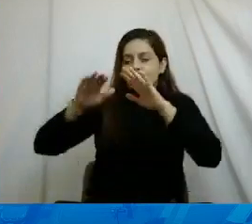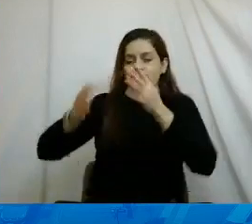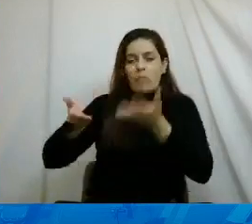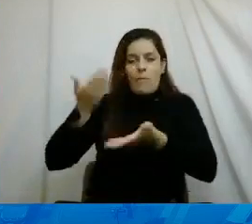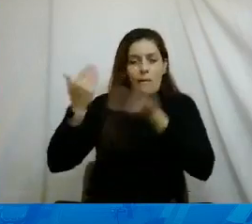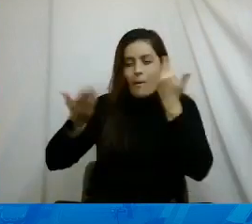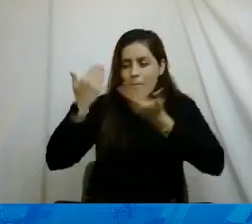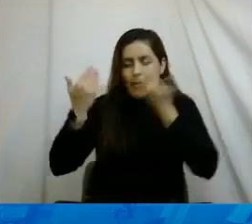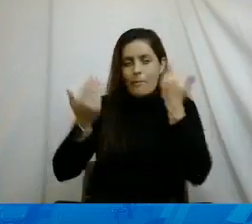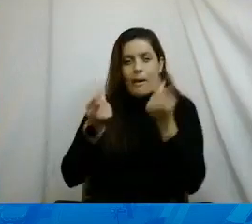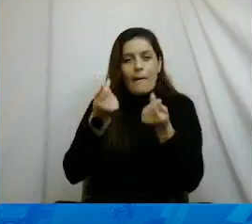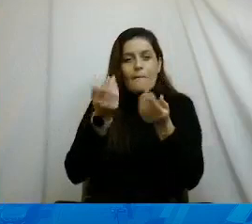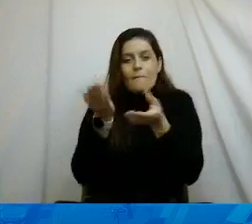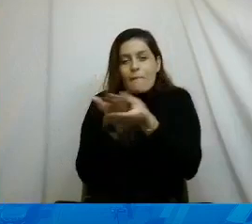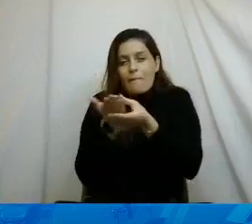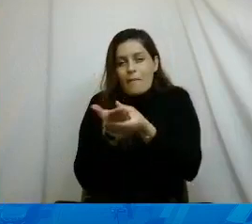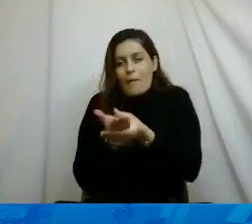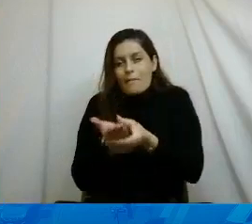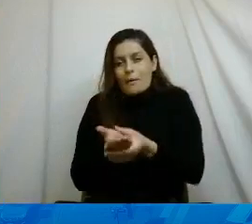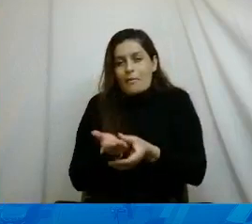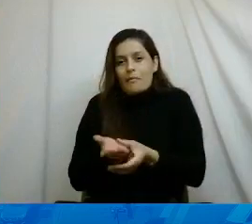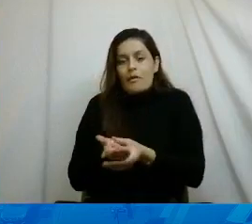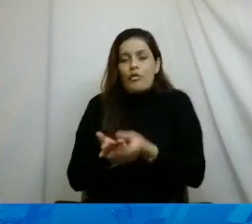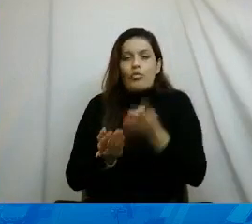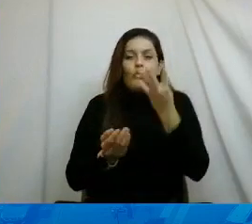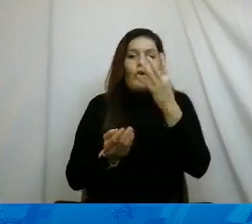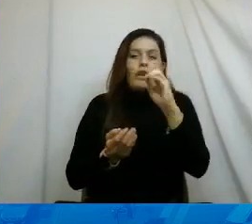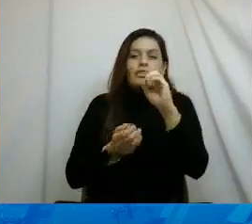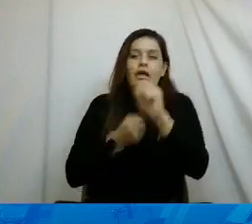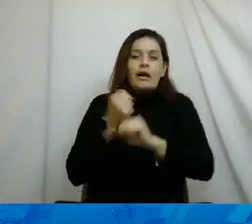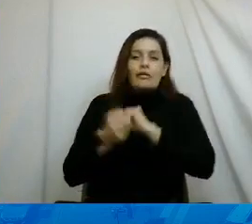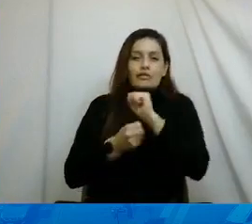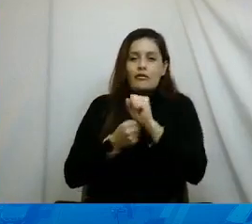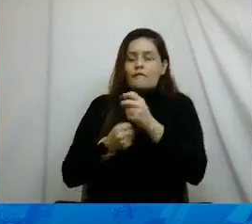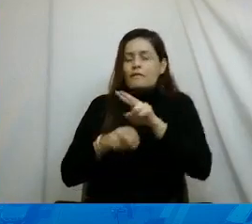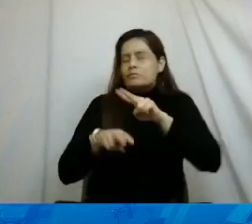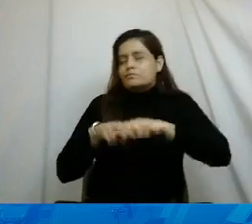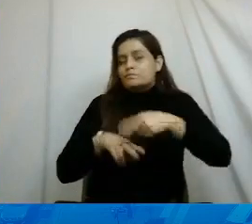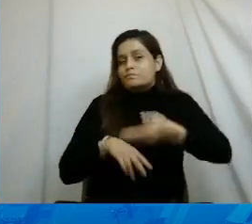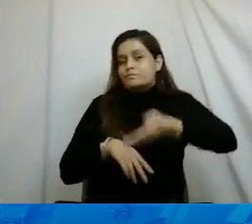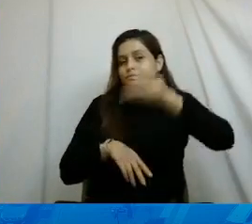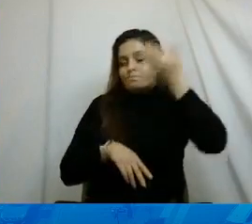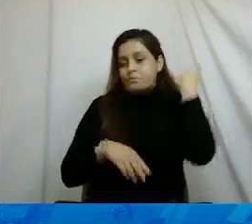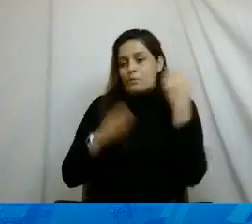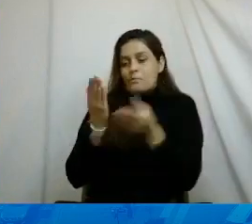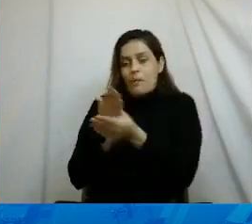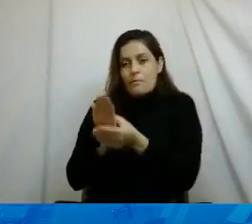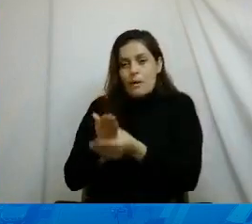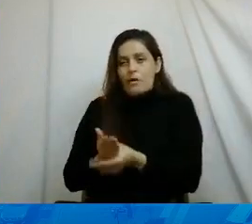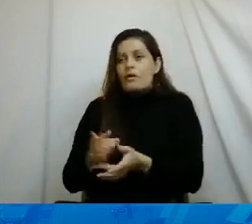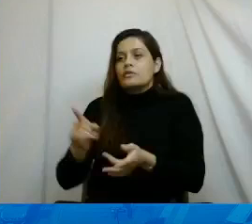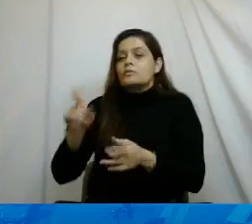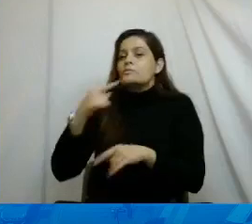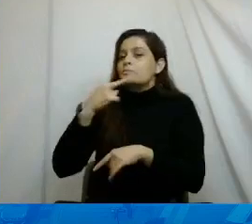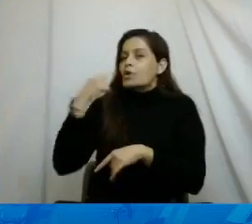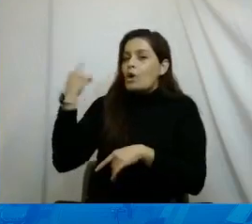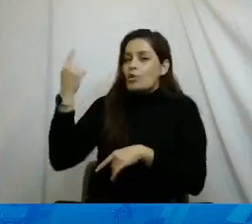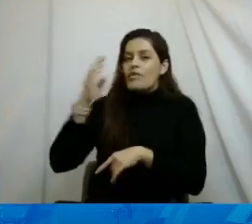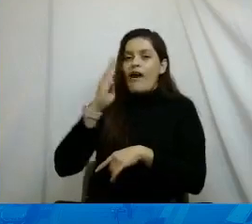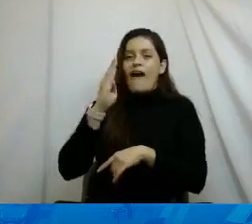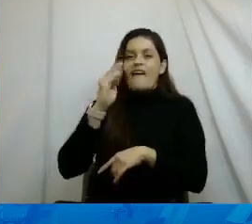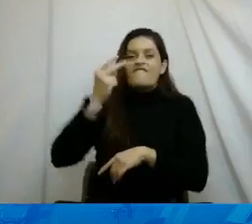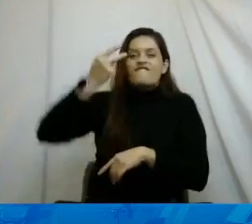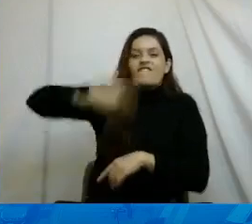documentos de hace más de 4 décadas y justamente también recurrir a bienes nacionales por lo mismo